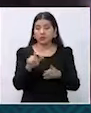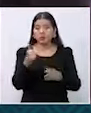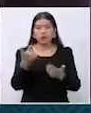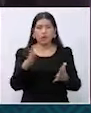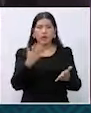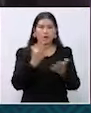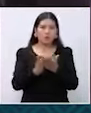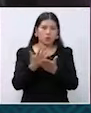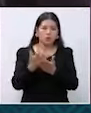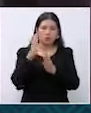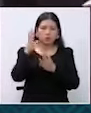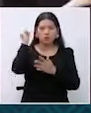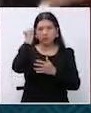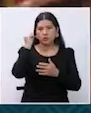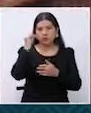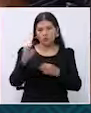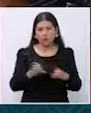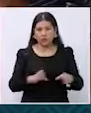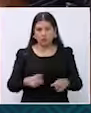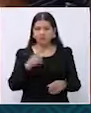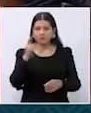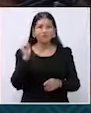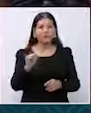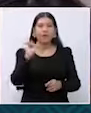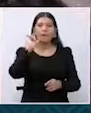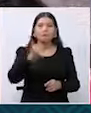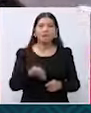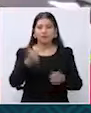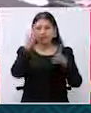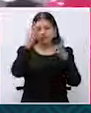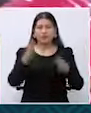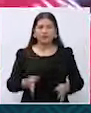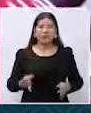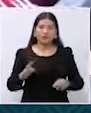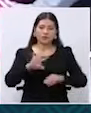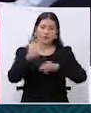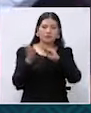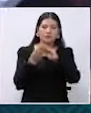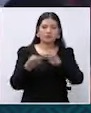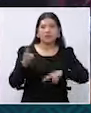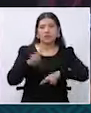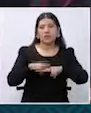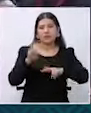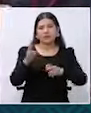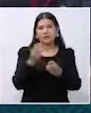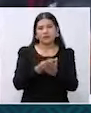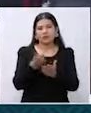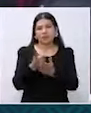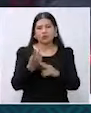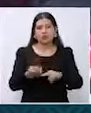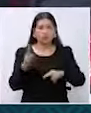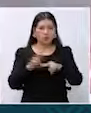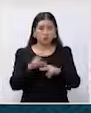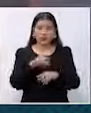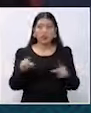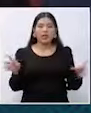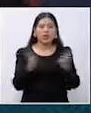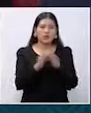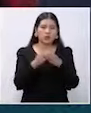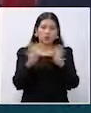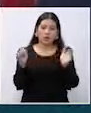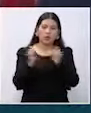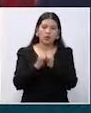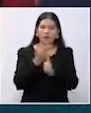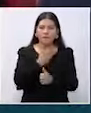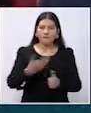a la propuesta del gobierno. Mañana por eso, mañana se está definiendo el incremento salarial y de ahí ya hemos pedido una reunión con el presidente el día